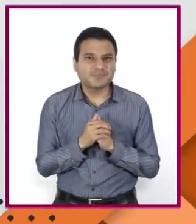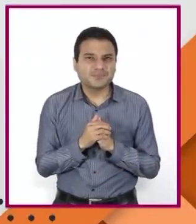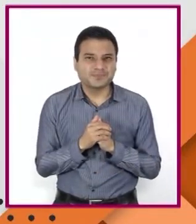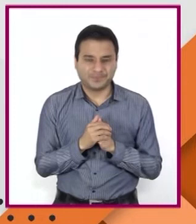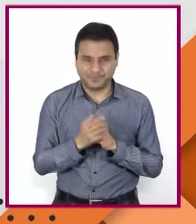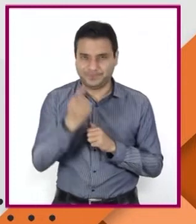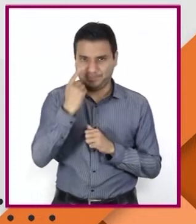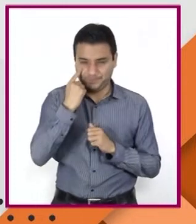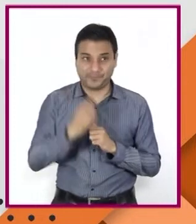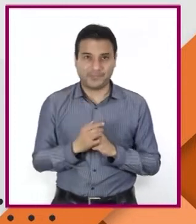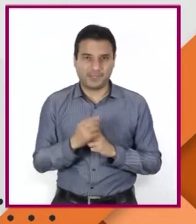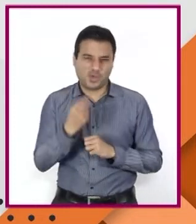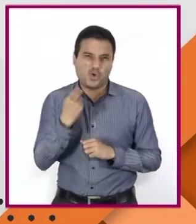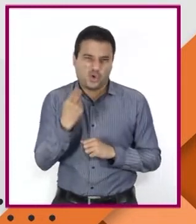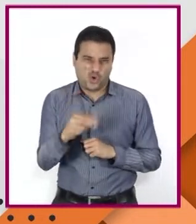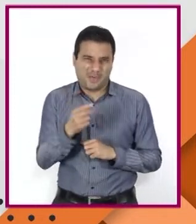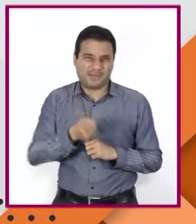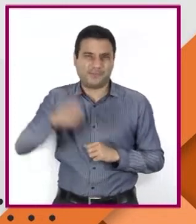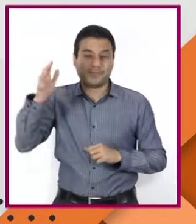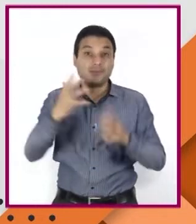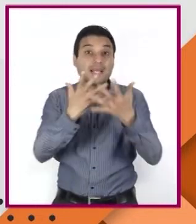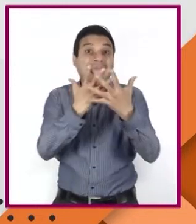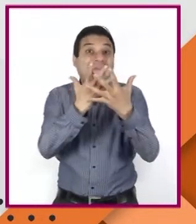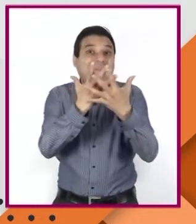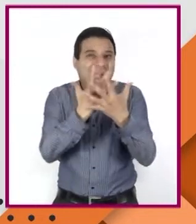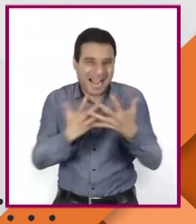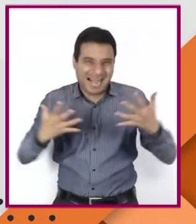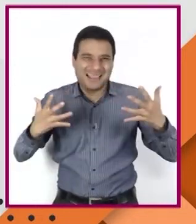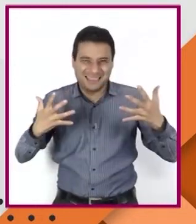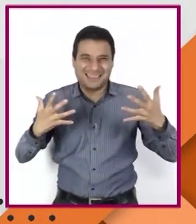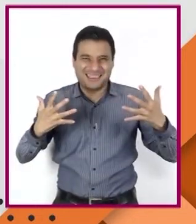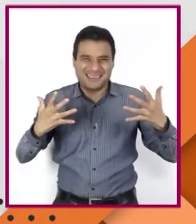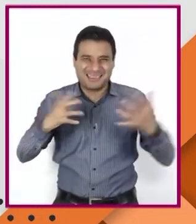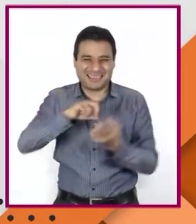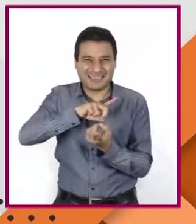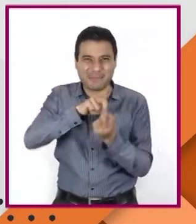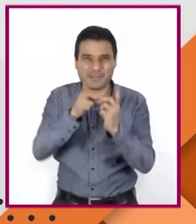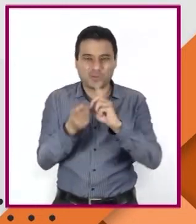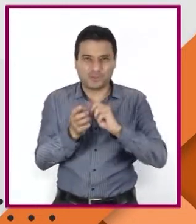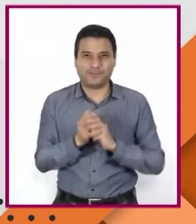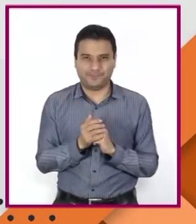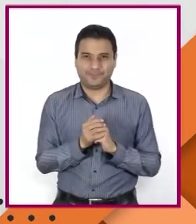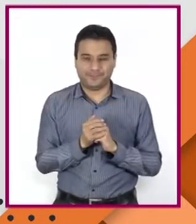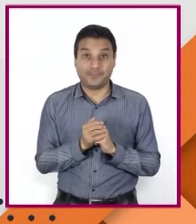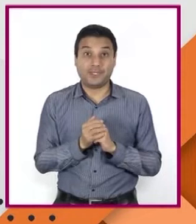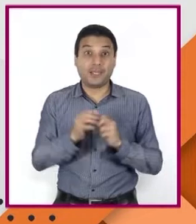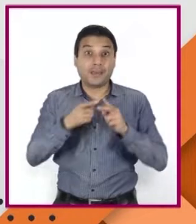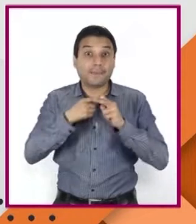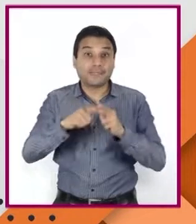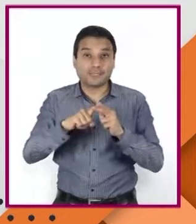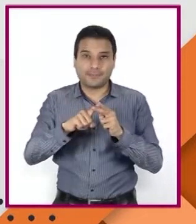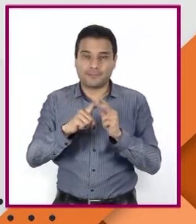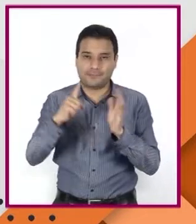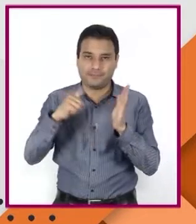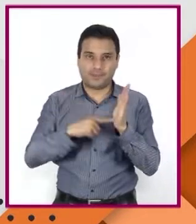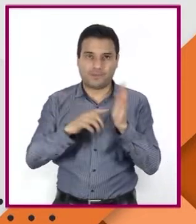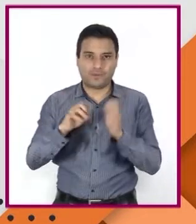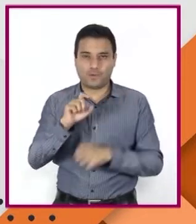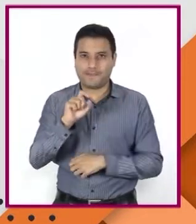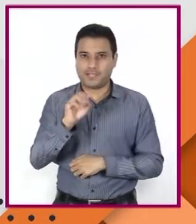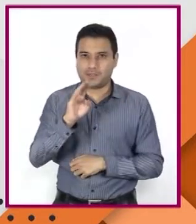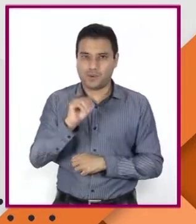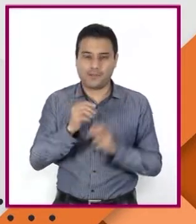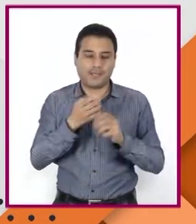Depresión fue la mayor crisis económica del sistema capitalista mundial. Inició en 1929 en los